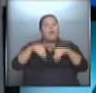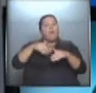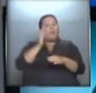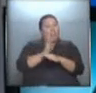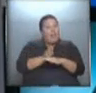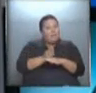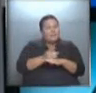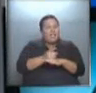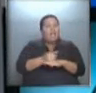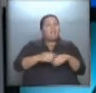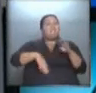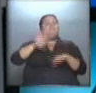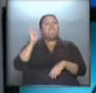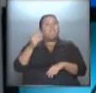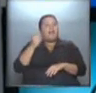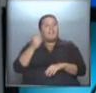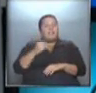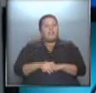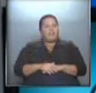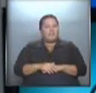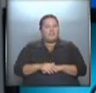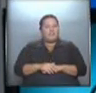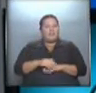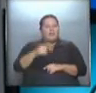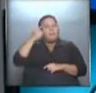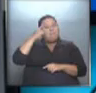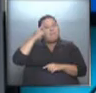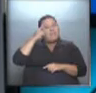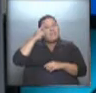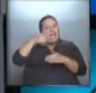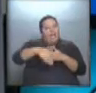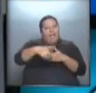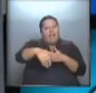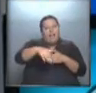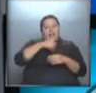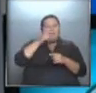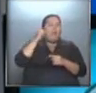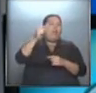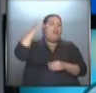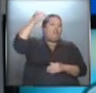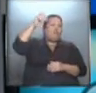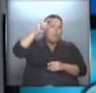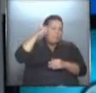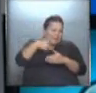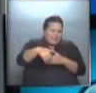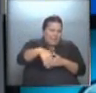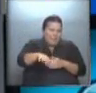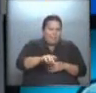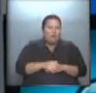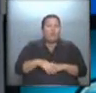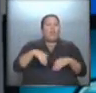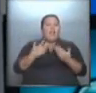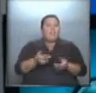término predominan los factores de mediano plazo, digamos, los humores más coyunturales y por lo